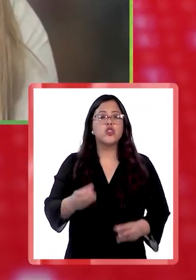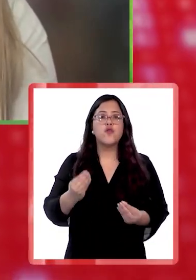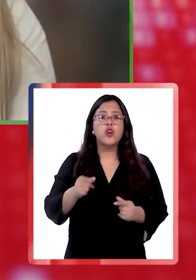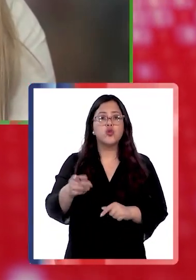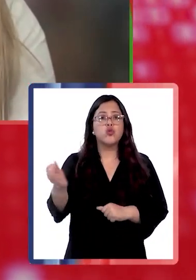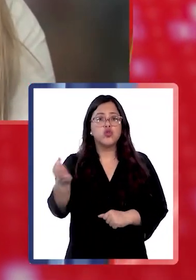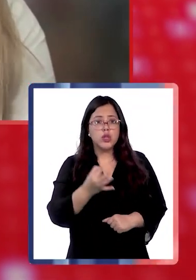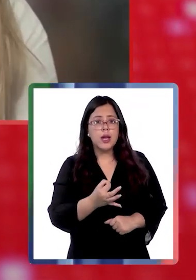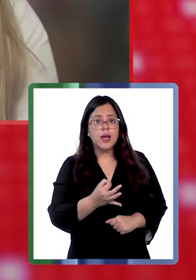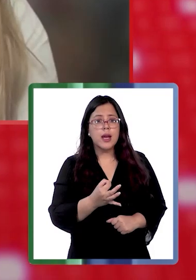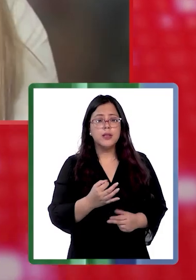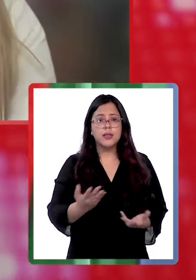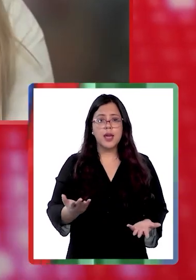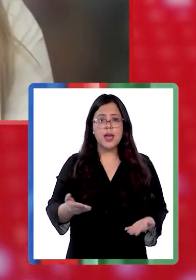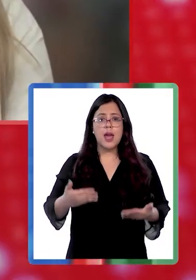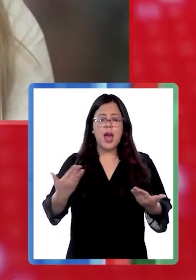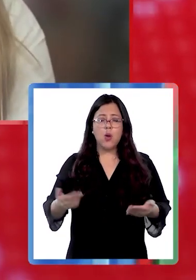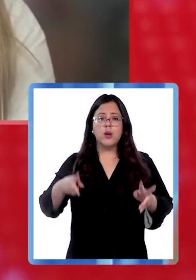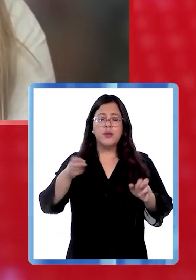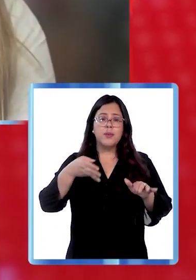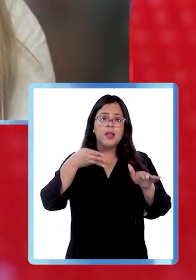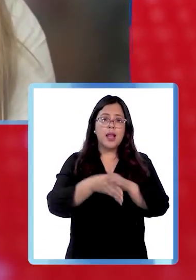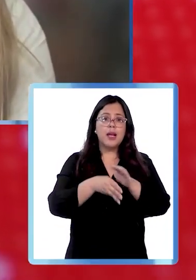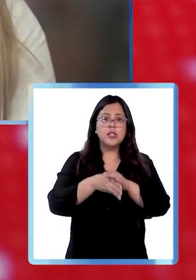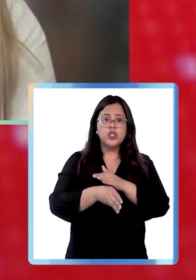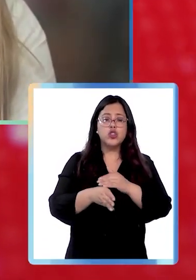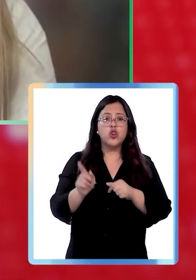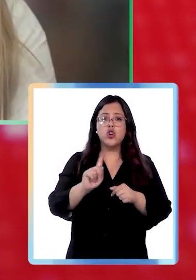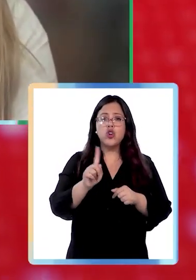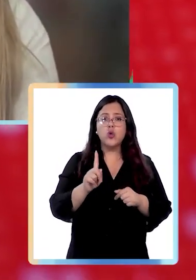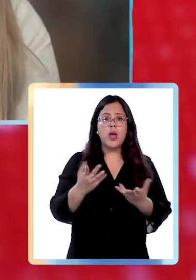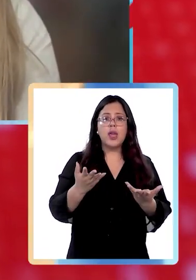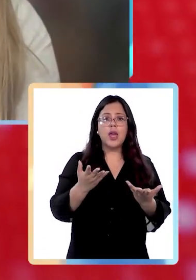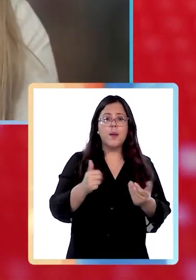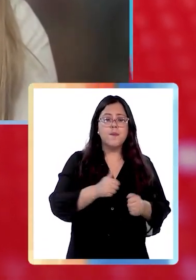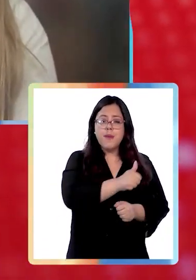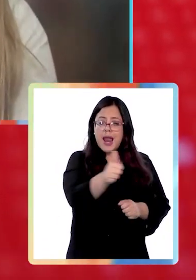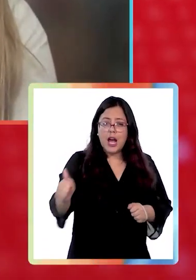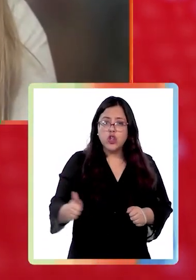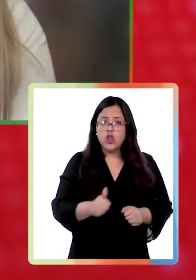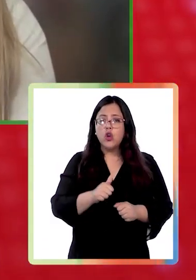Sí, y eso es muy bueno también que lo digas, porque a pesar de que el acceso